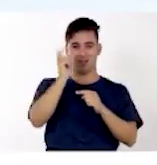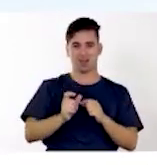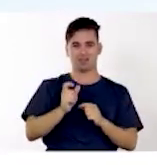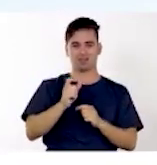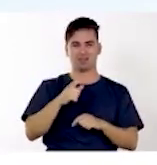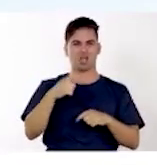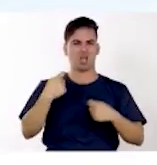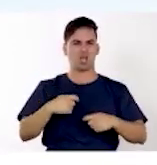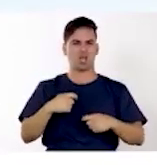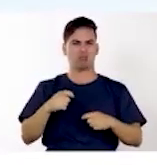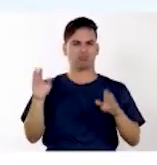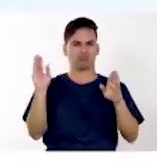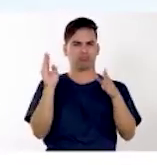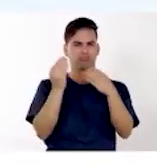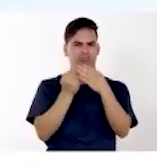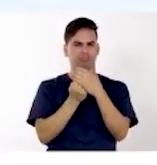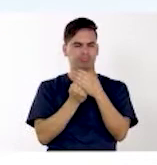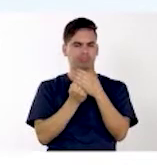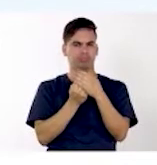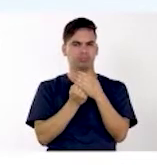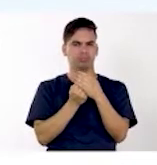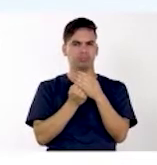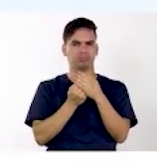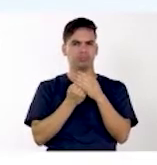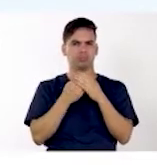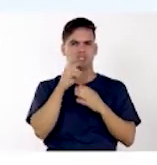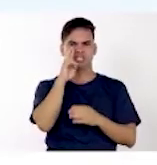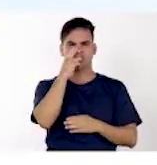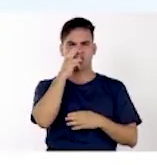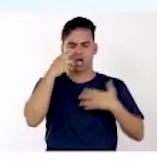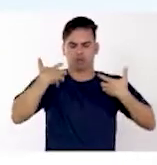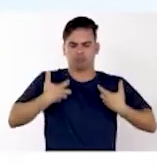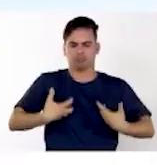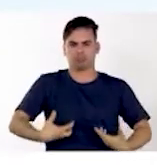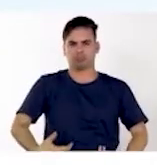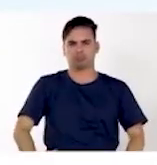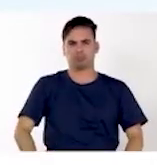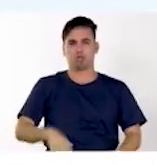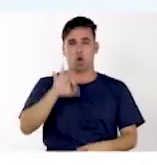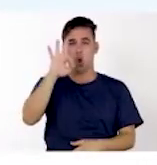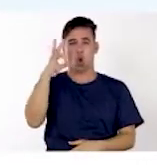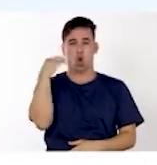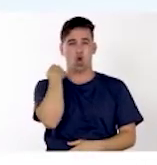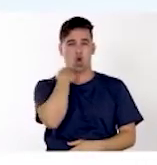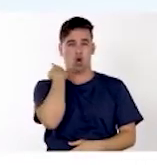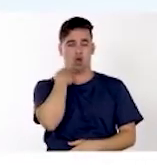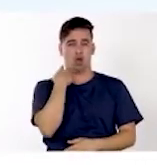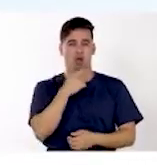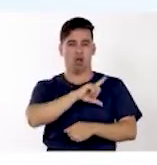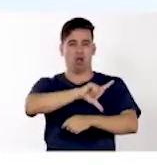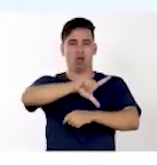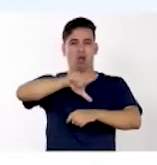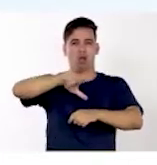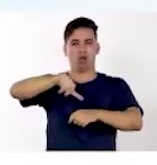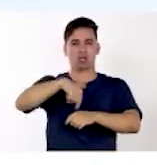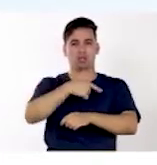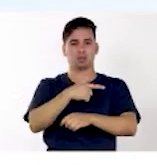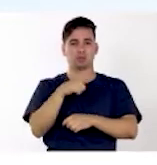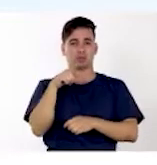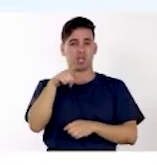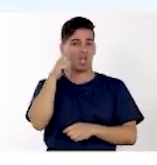luto intenso, un luto intenso como de 8 años, tanto ella como sus